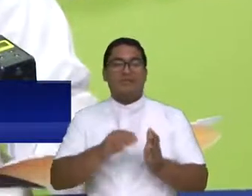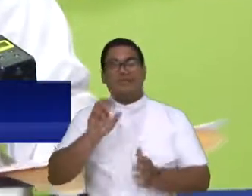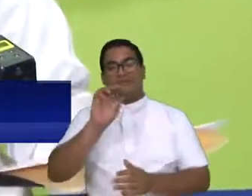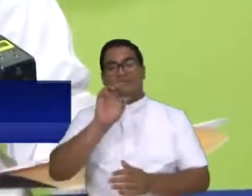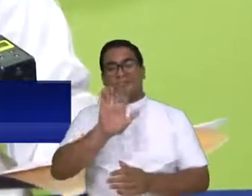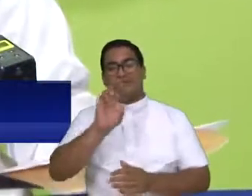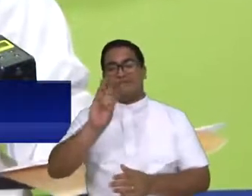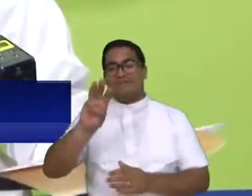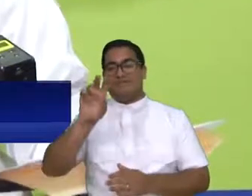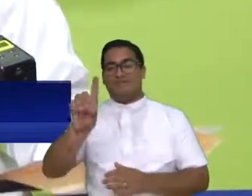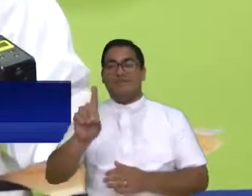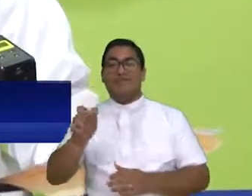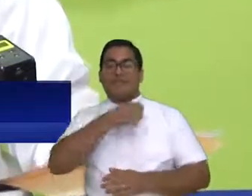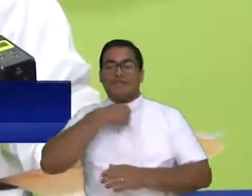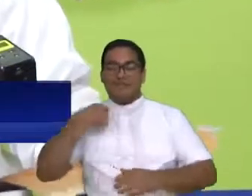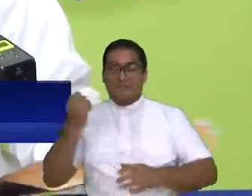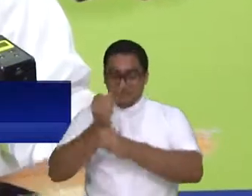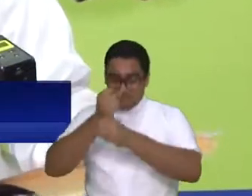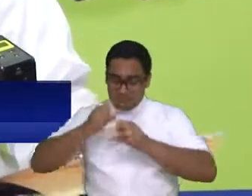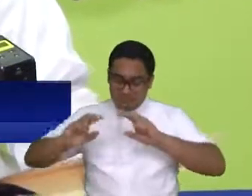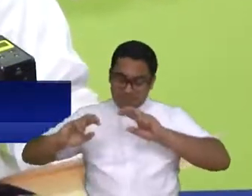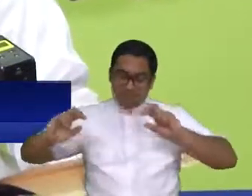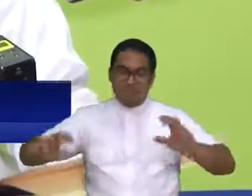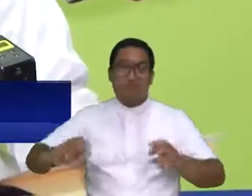360.531 exámenes de laboratorio y